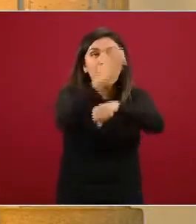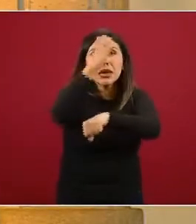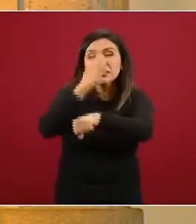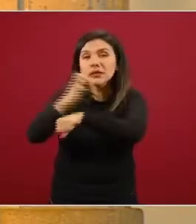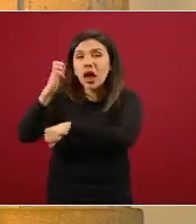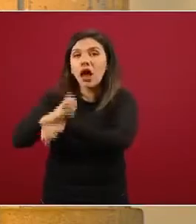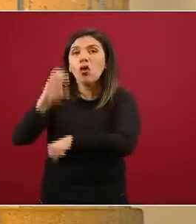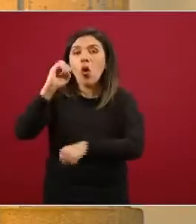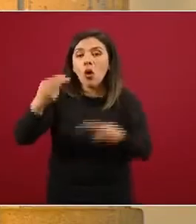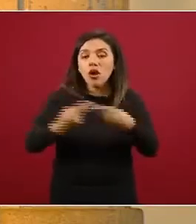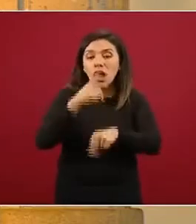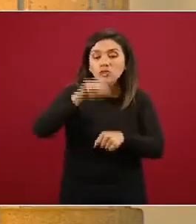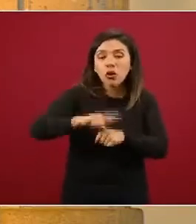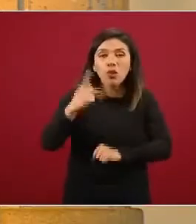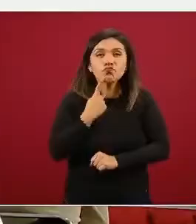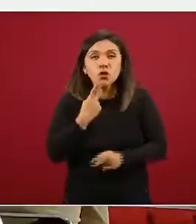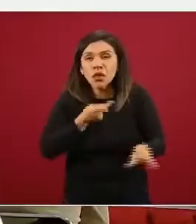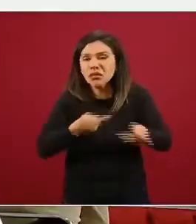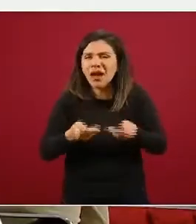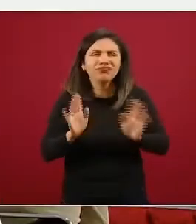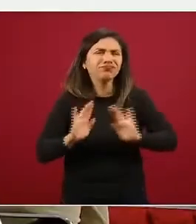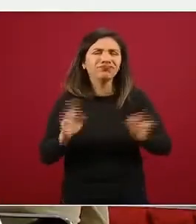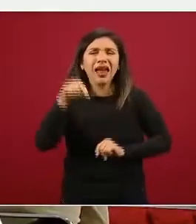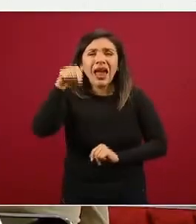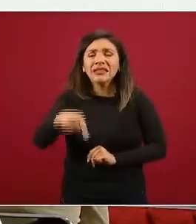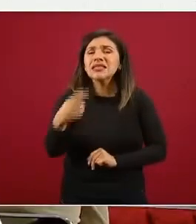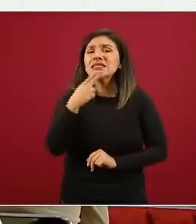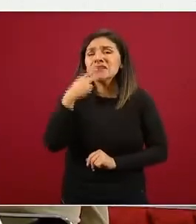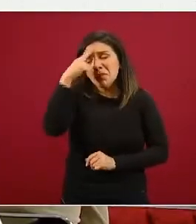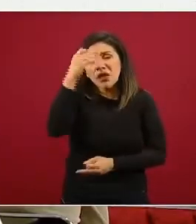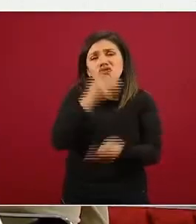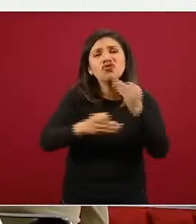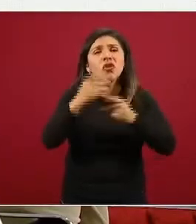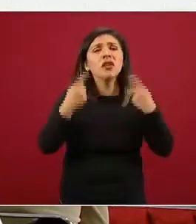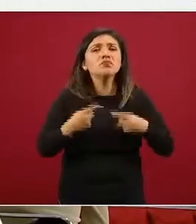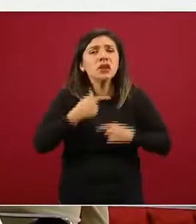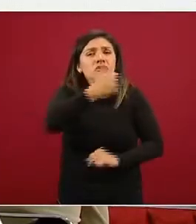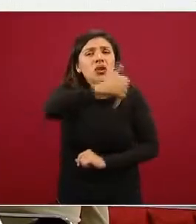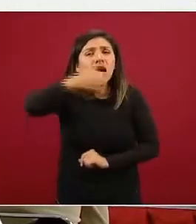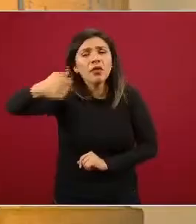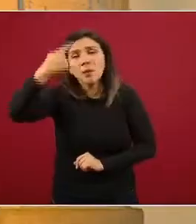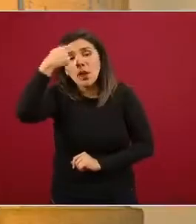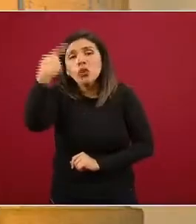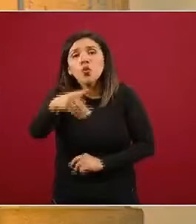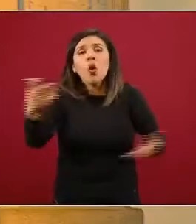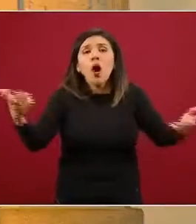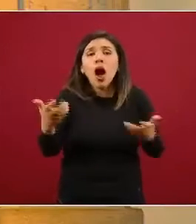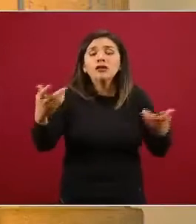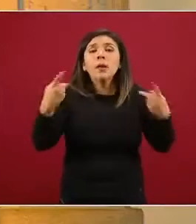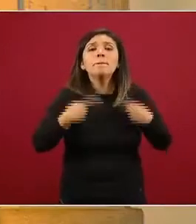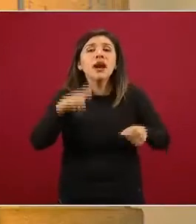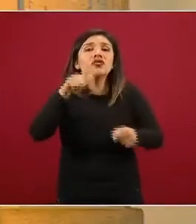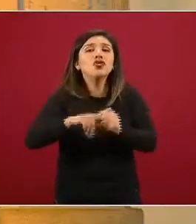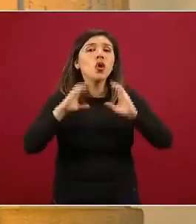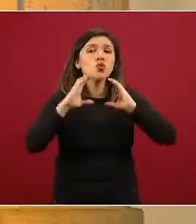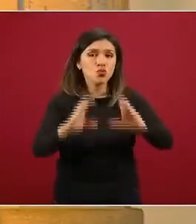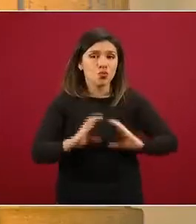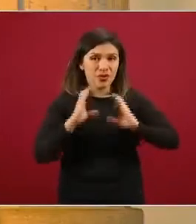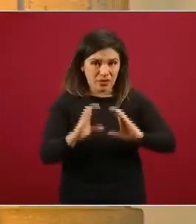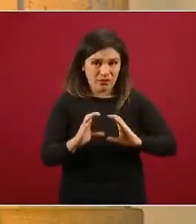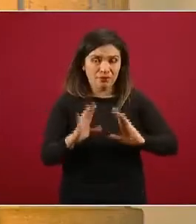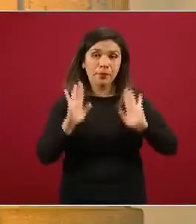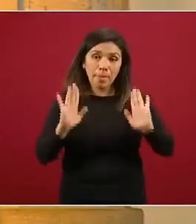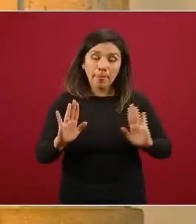o la política nacional, sino es una herramienta que nos sirve a todos y cada uno de nosotros en nuestro ámbito personal también.